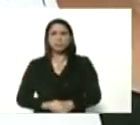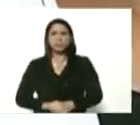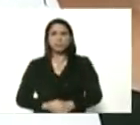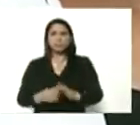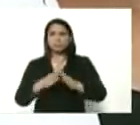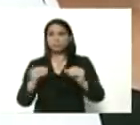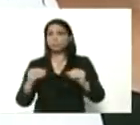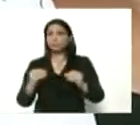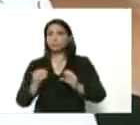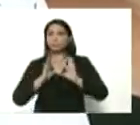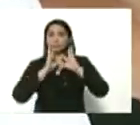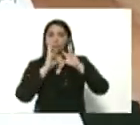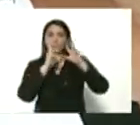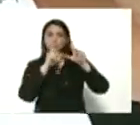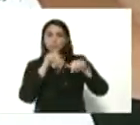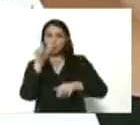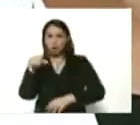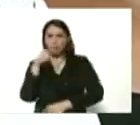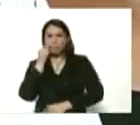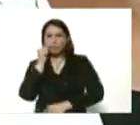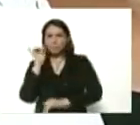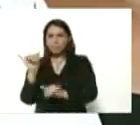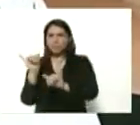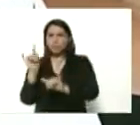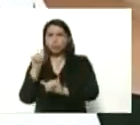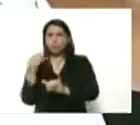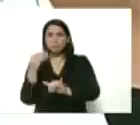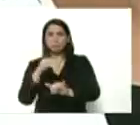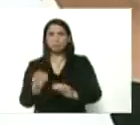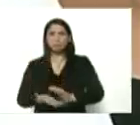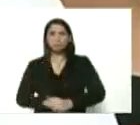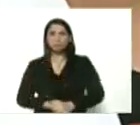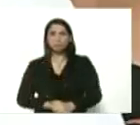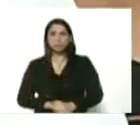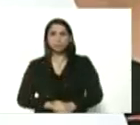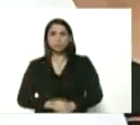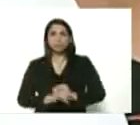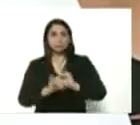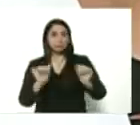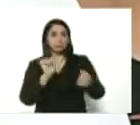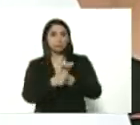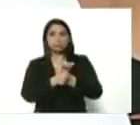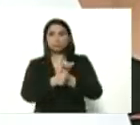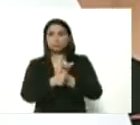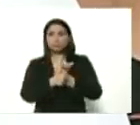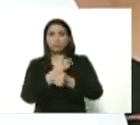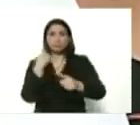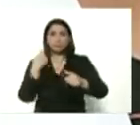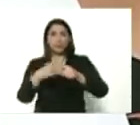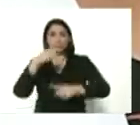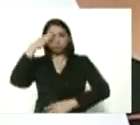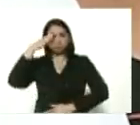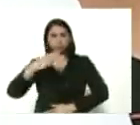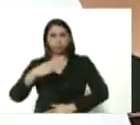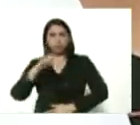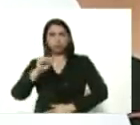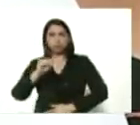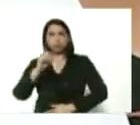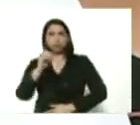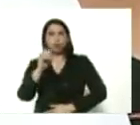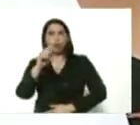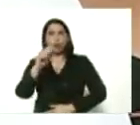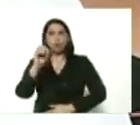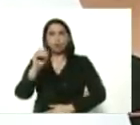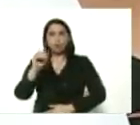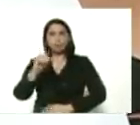todo lo está aportando. Y además, ha sido capturado el exteniente Paiva Soto,